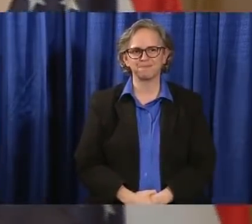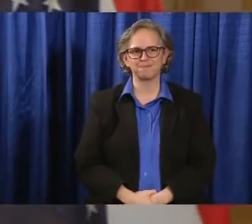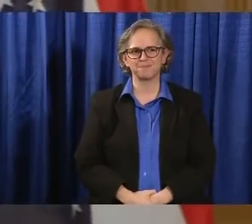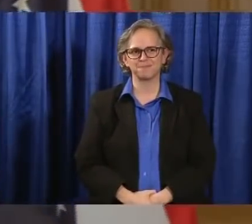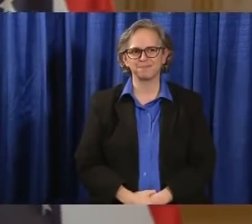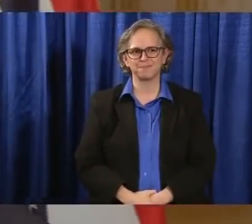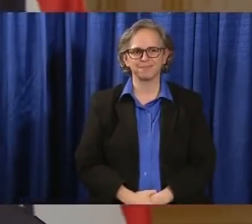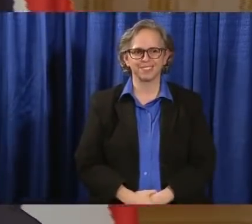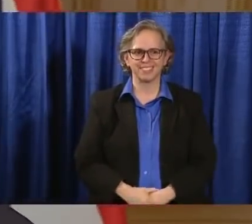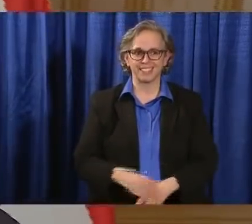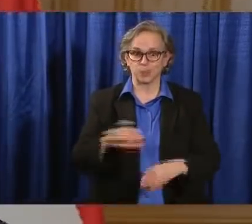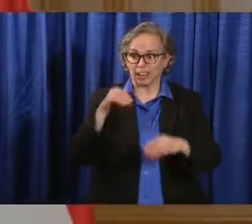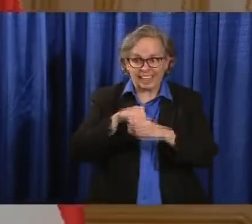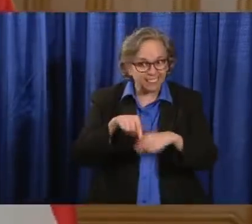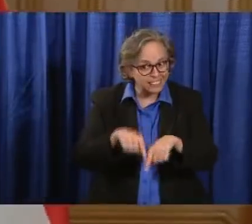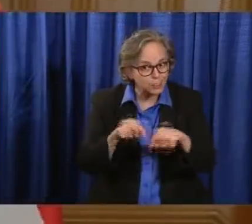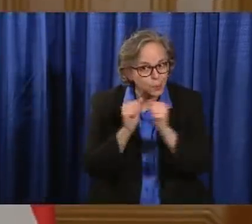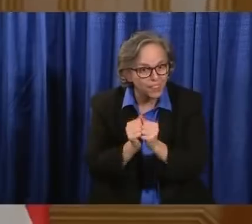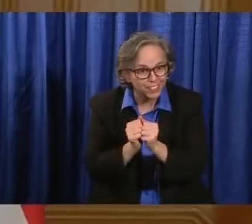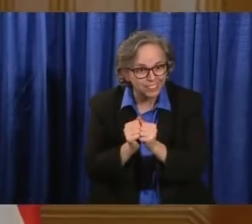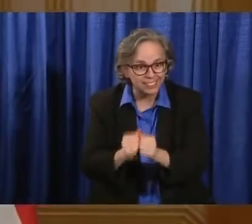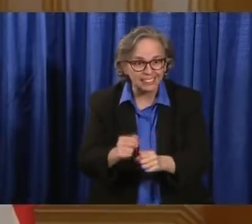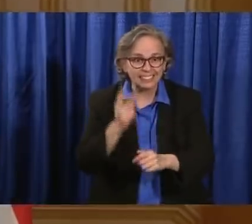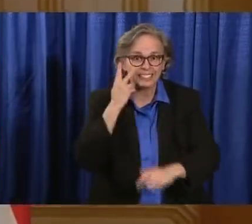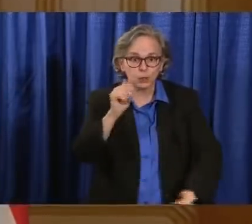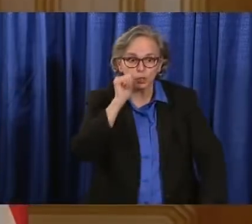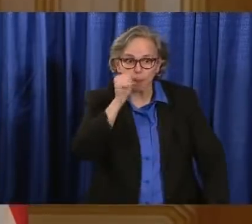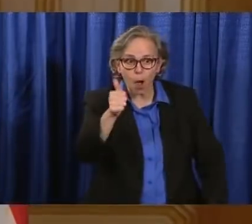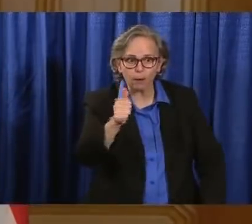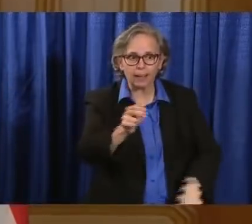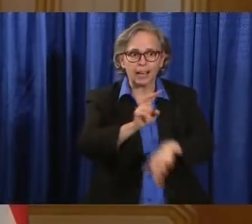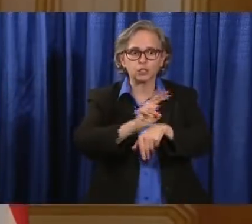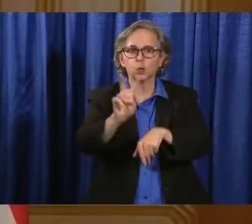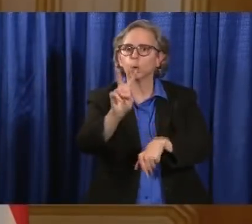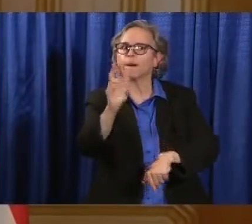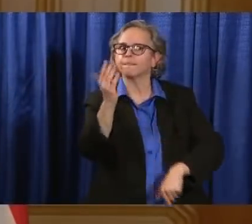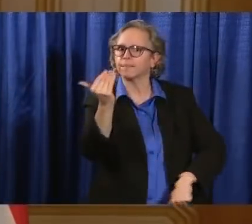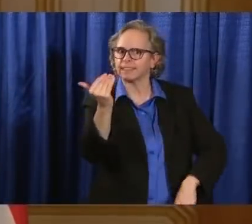We're in this together. We'll see you all tomorrow at 2:15. Thank you.